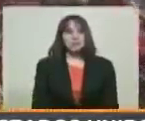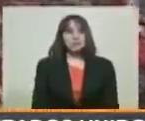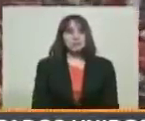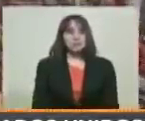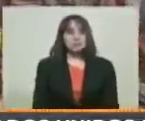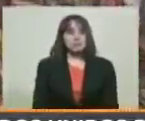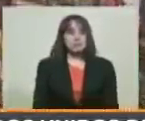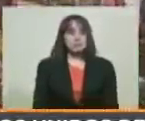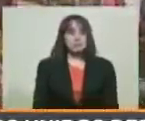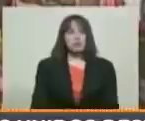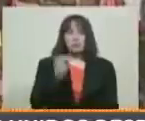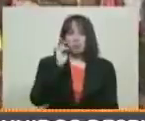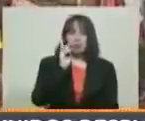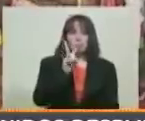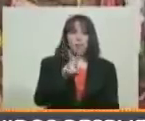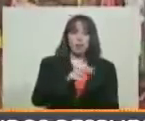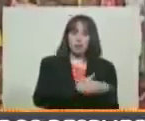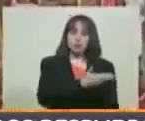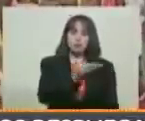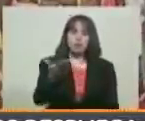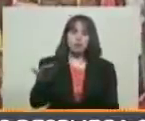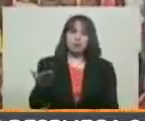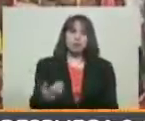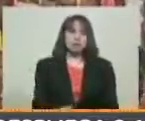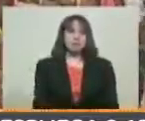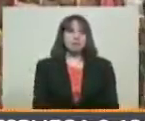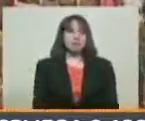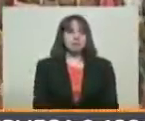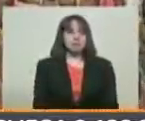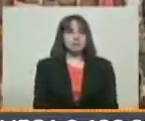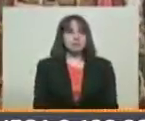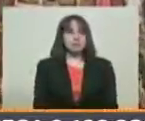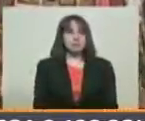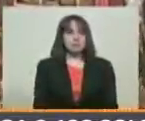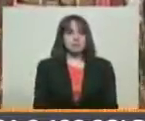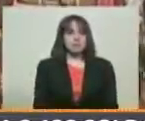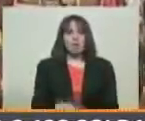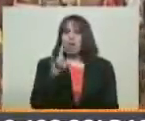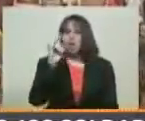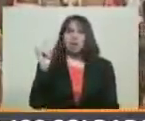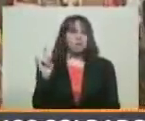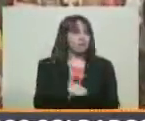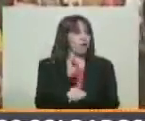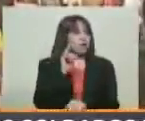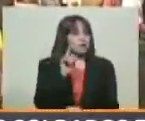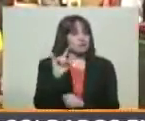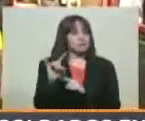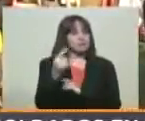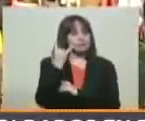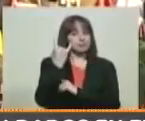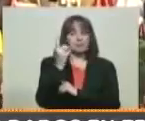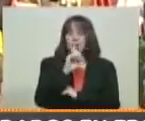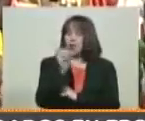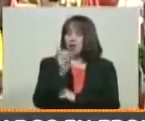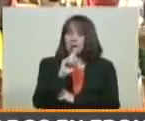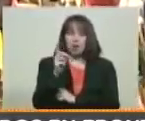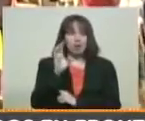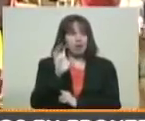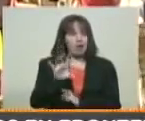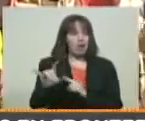Lo puedo ver en ustedes. No me fallen. No le fallen a la